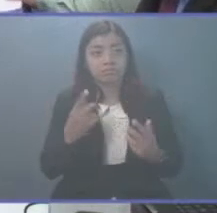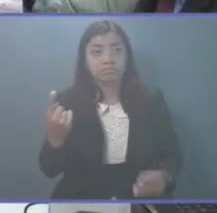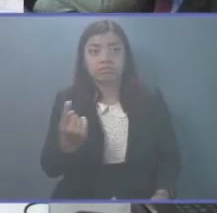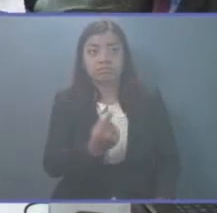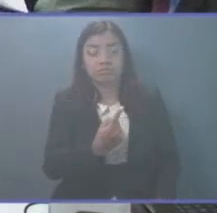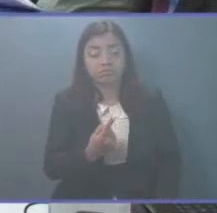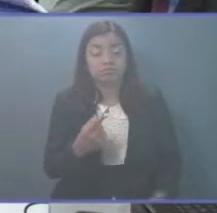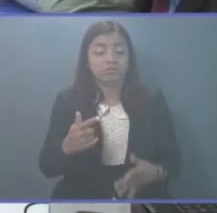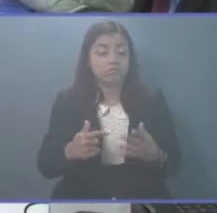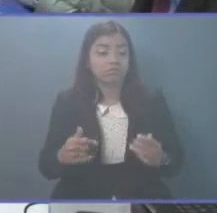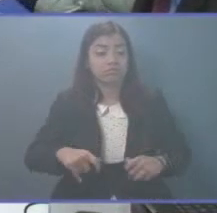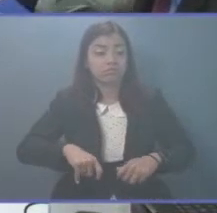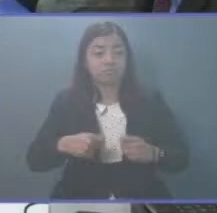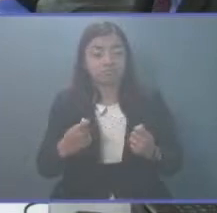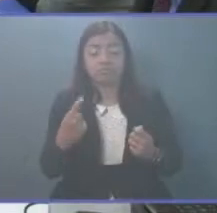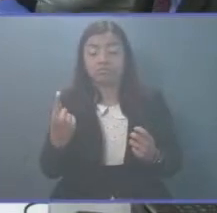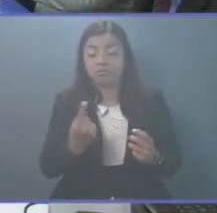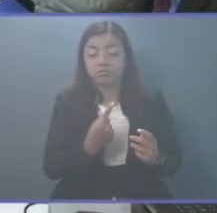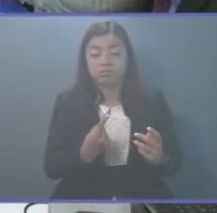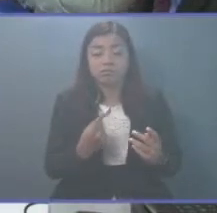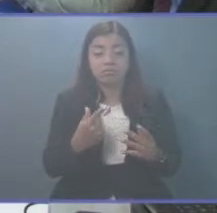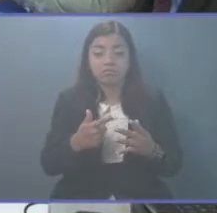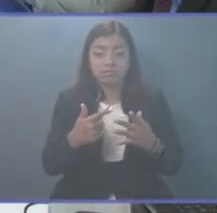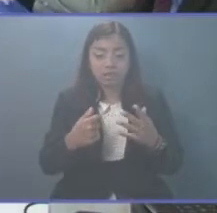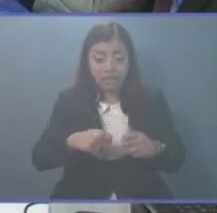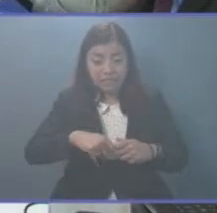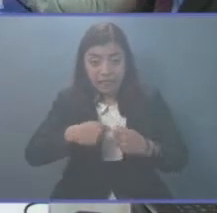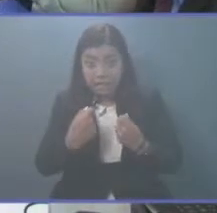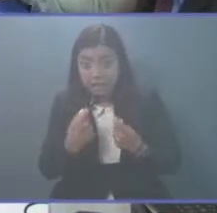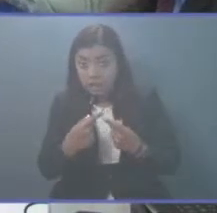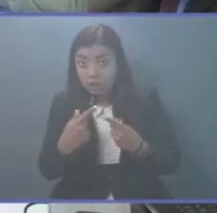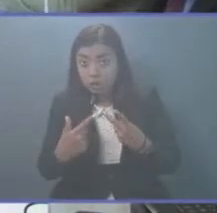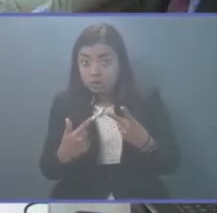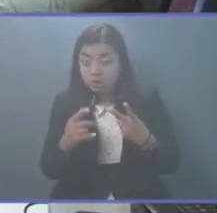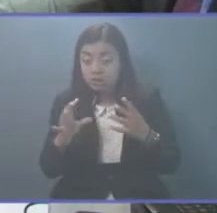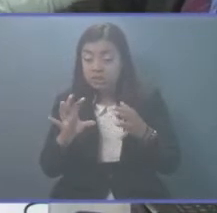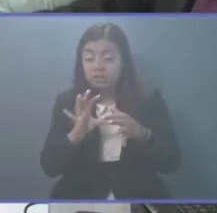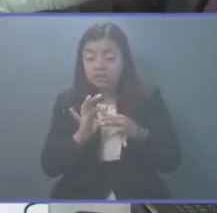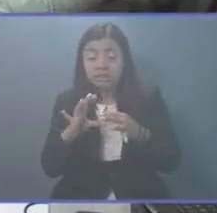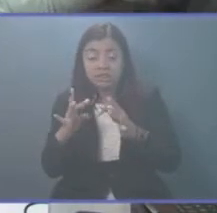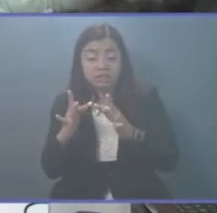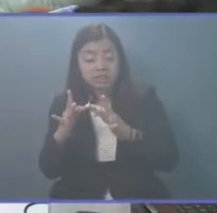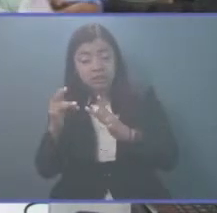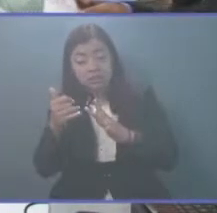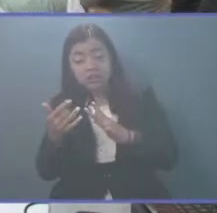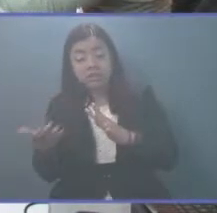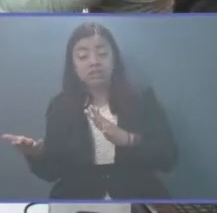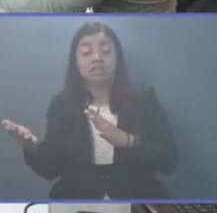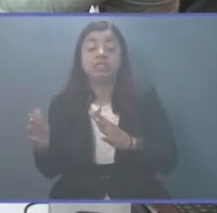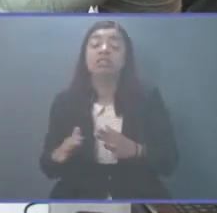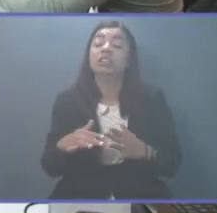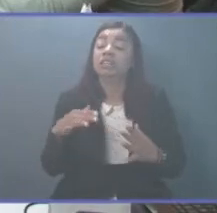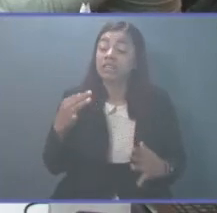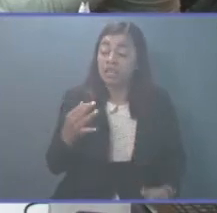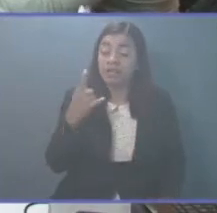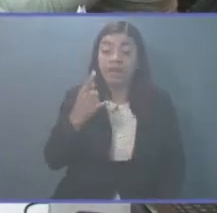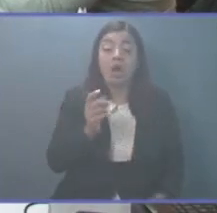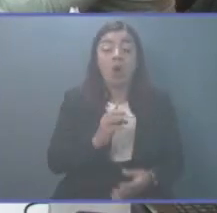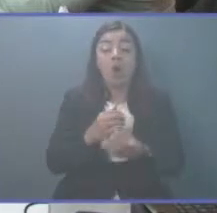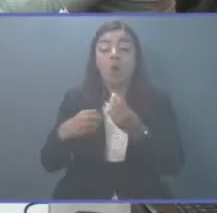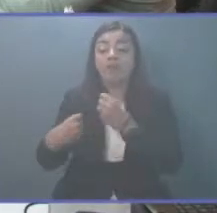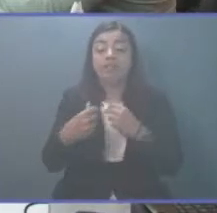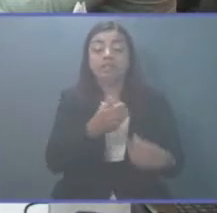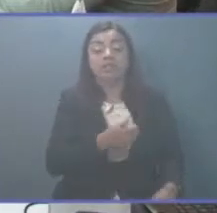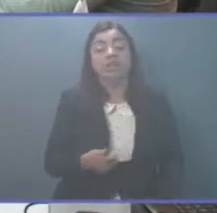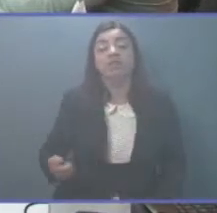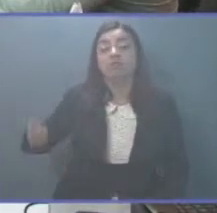delitos conexos donde se detecten bienes de origen y extensión ilícita, deberá coordinarse oportunamente con la unidad de extinción de dominio y